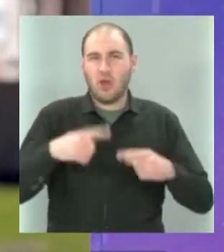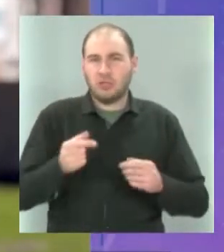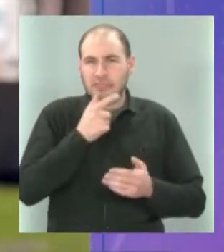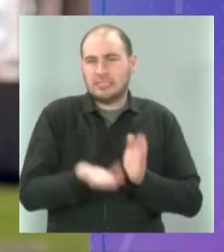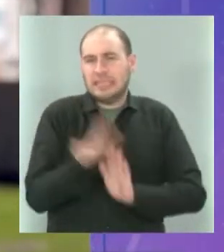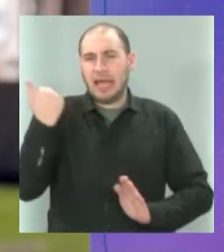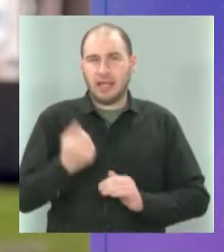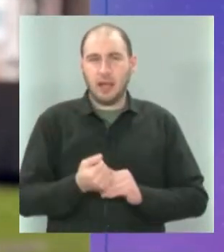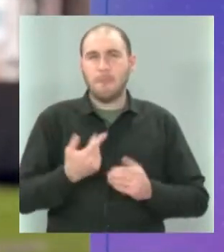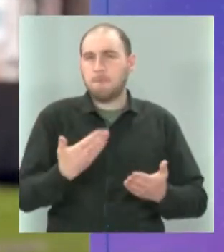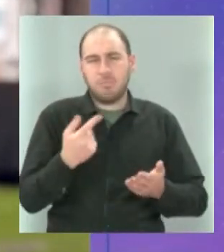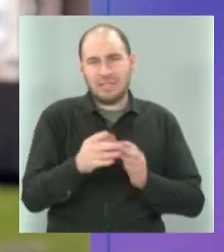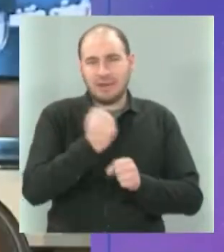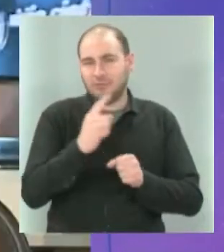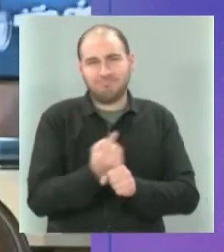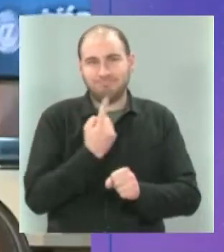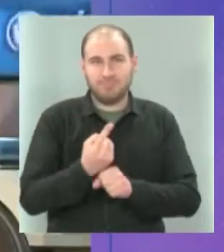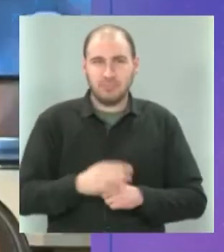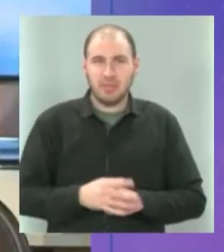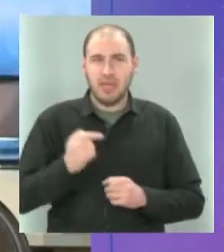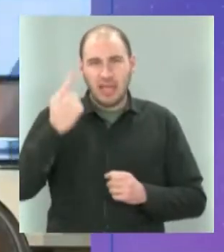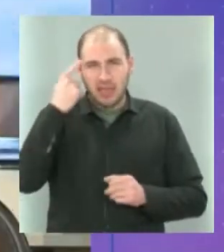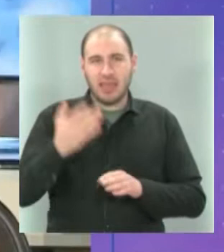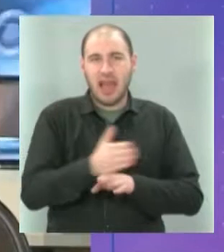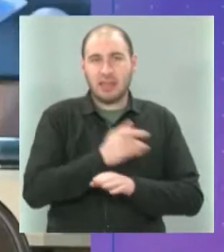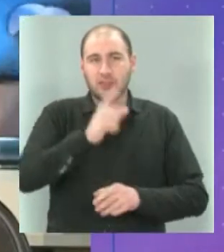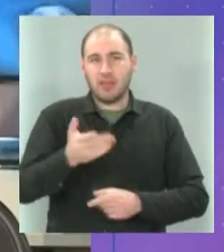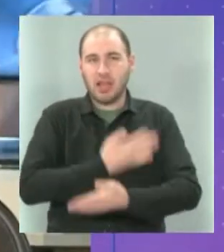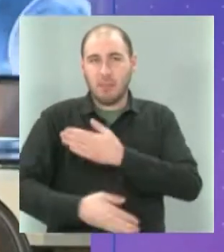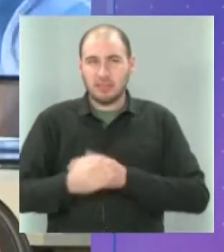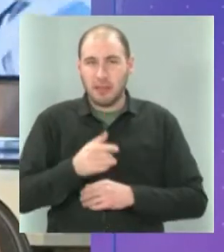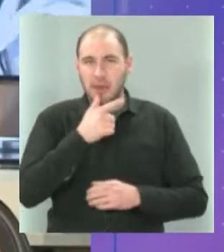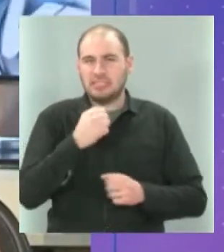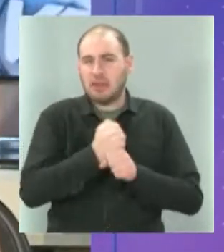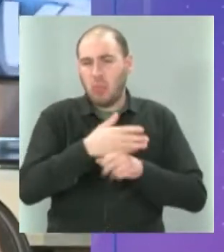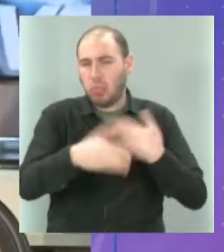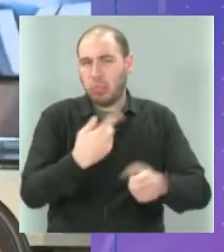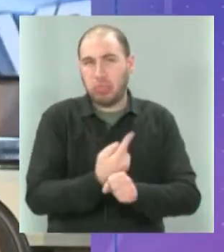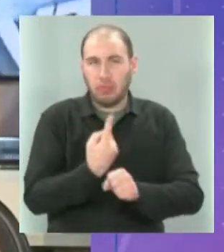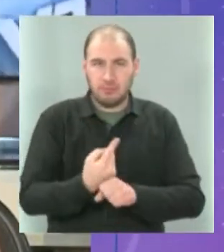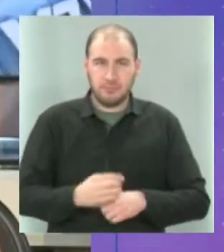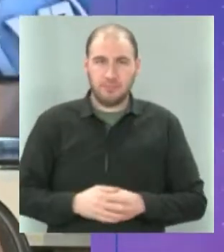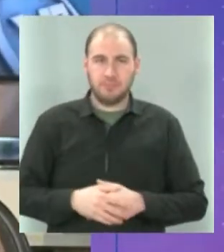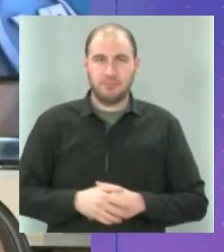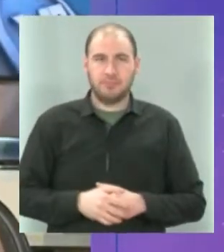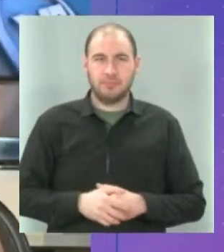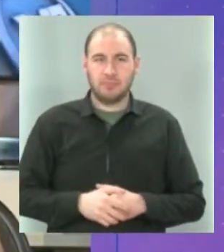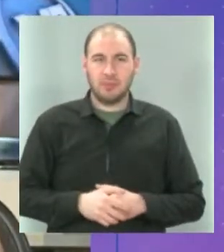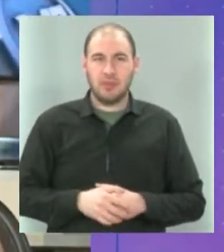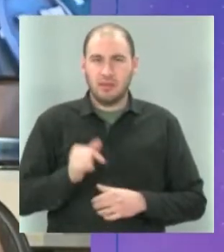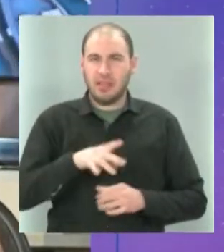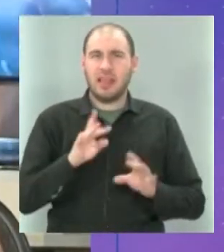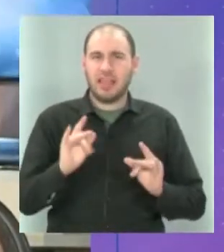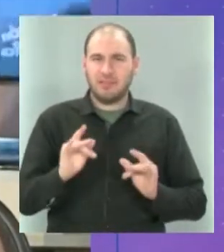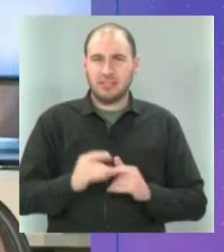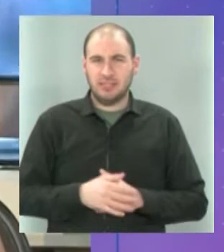quita posibilidades de conseguir trabajo. El prejuicio de que las personas con discapacidad somos improductivas y es muy